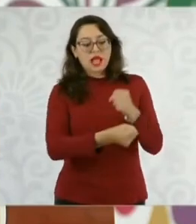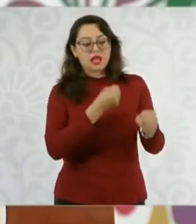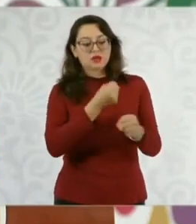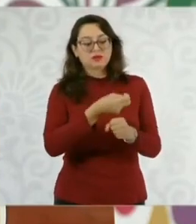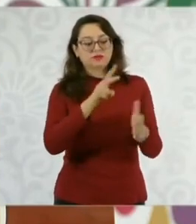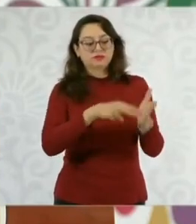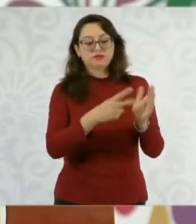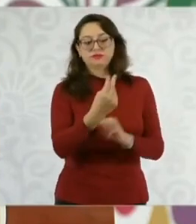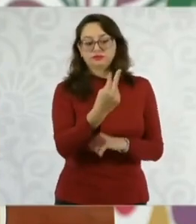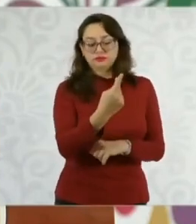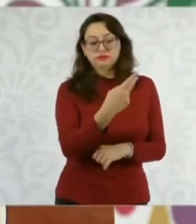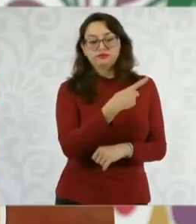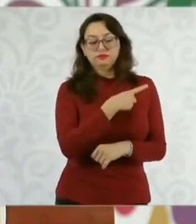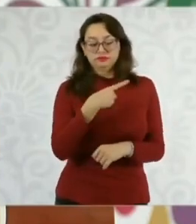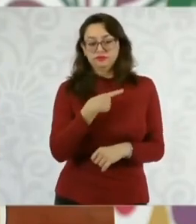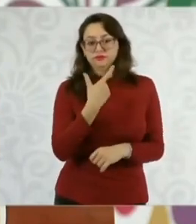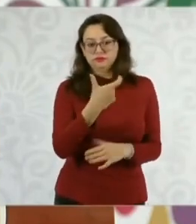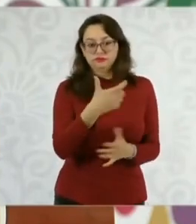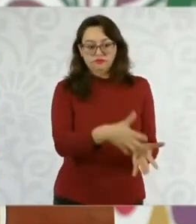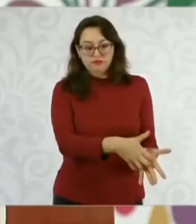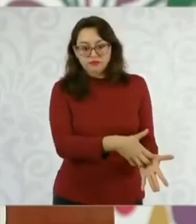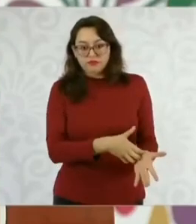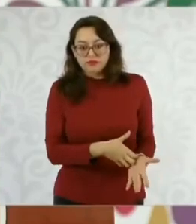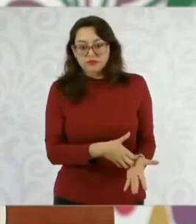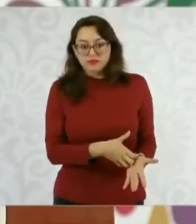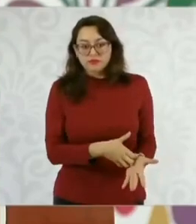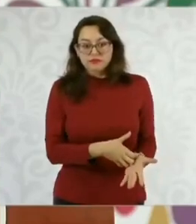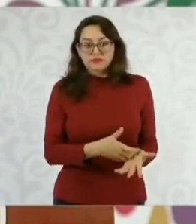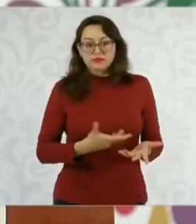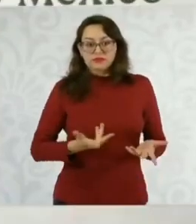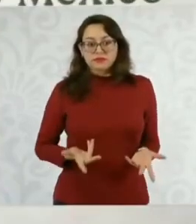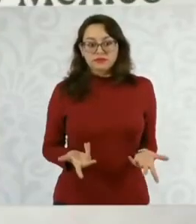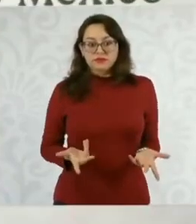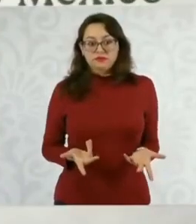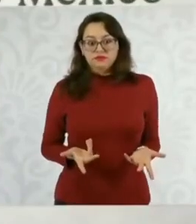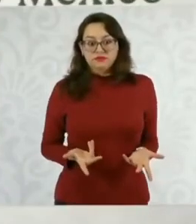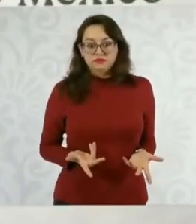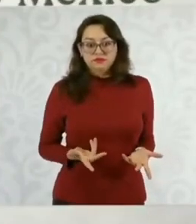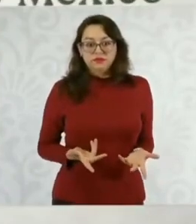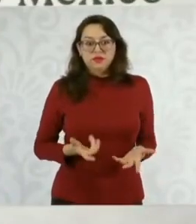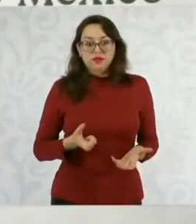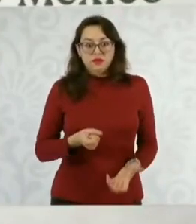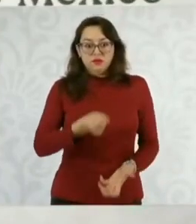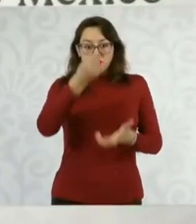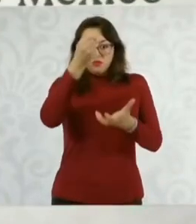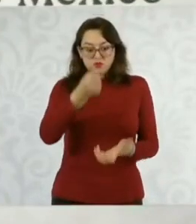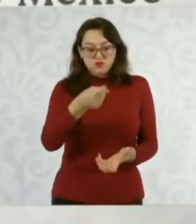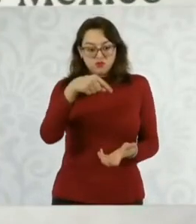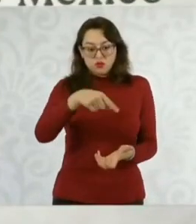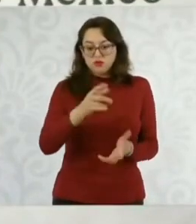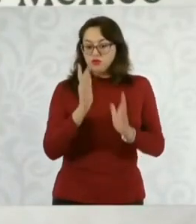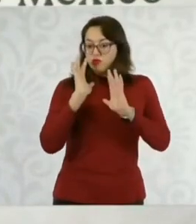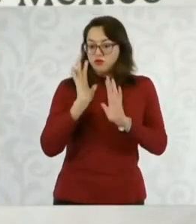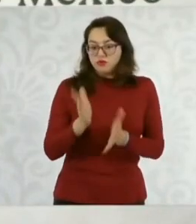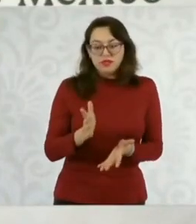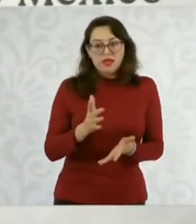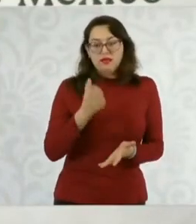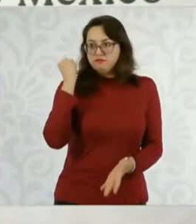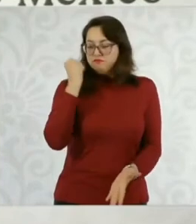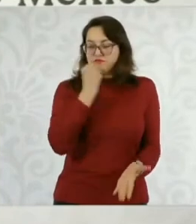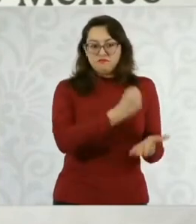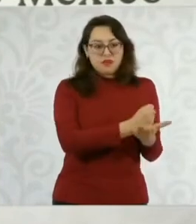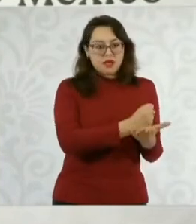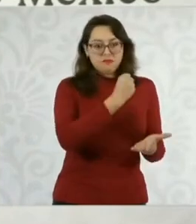menor déficit. Entonces, pues no es que haya recursos. El presupuesto está etiquetado por el presupuesto de egresos de